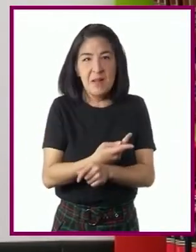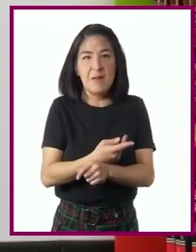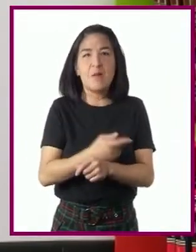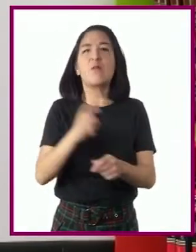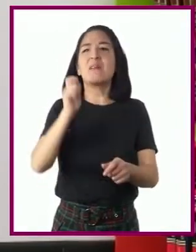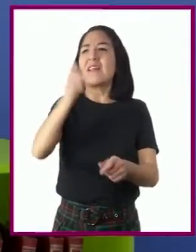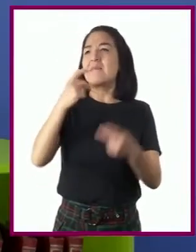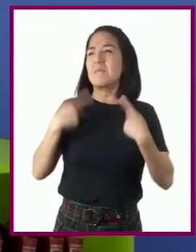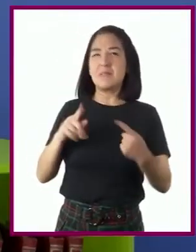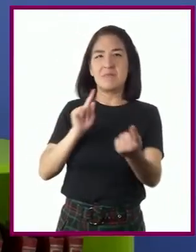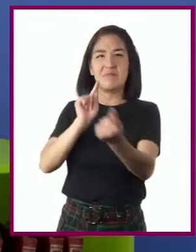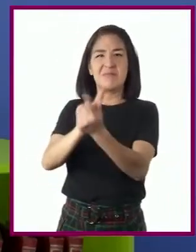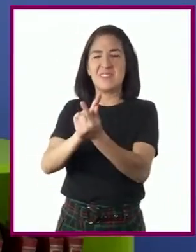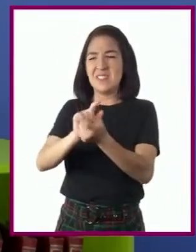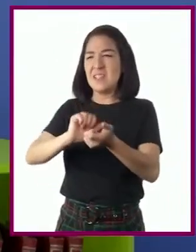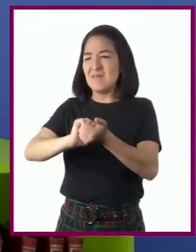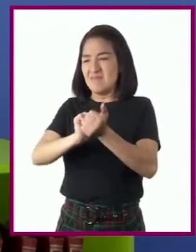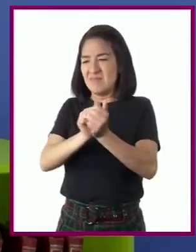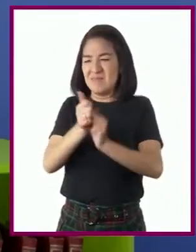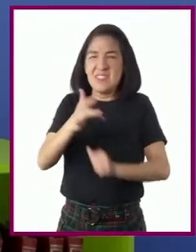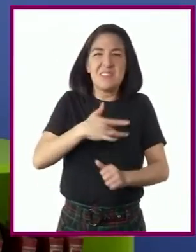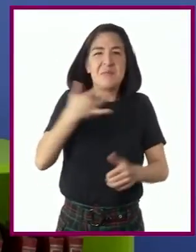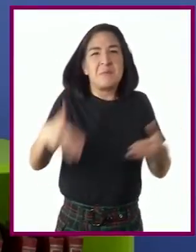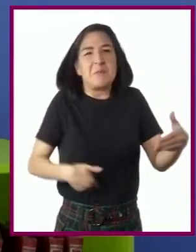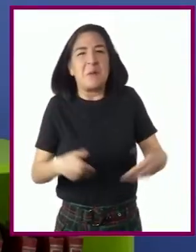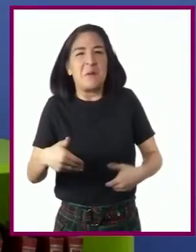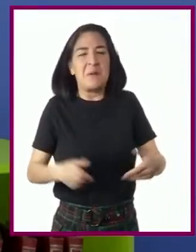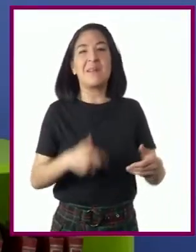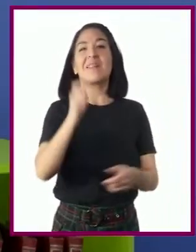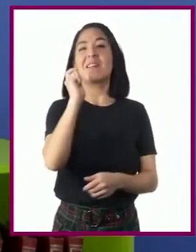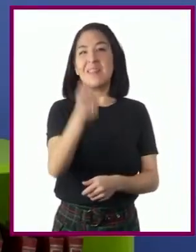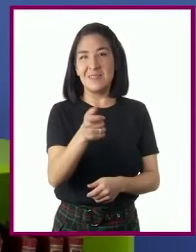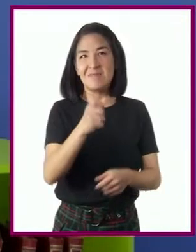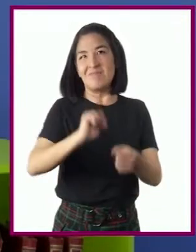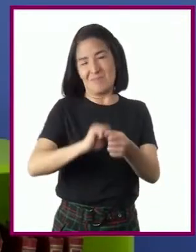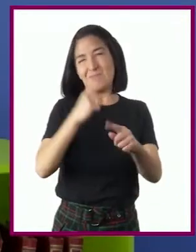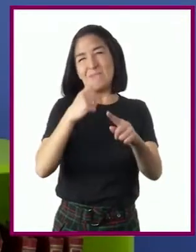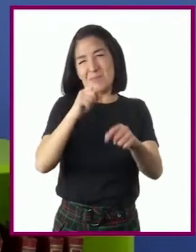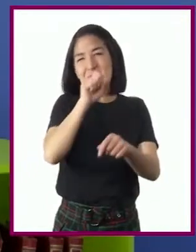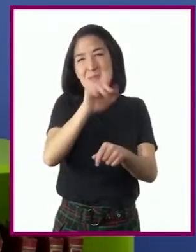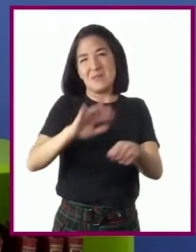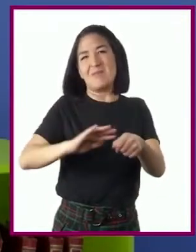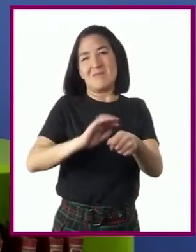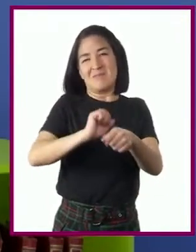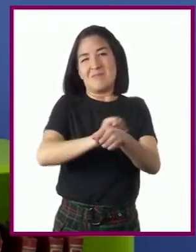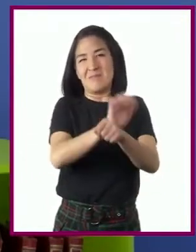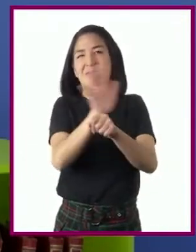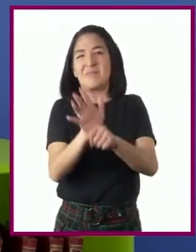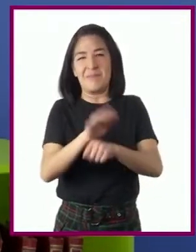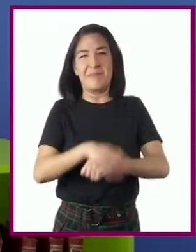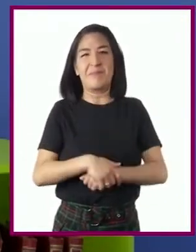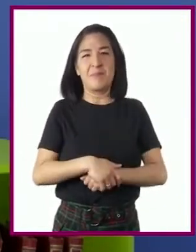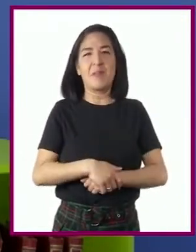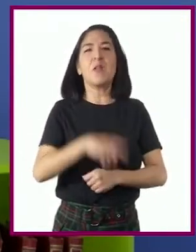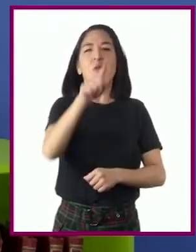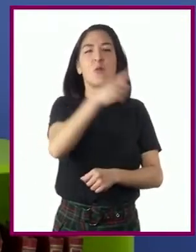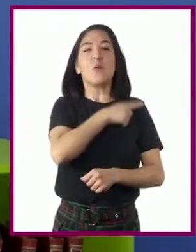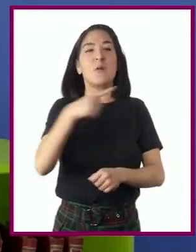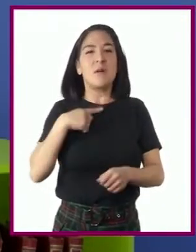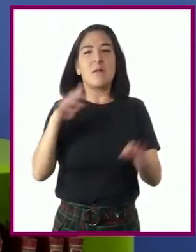estaban. Este paso es muy importante porque además de ayudar a descubrir qué sentimos en